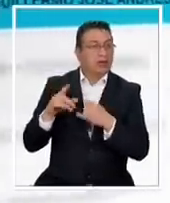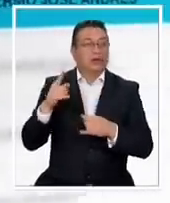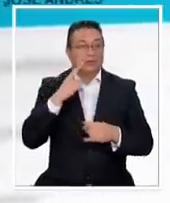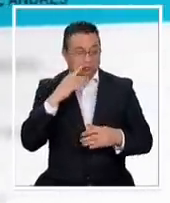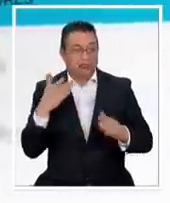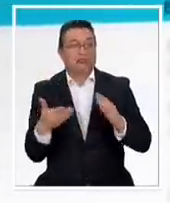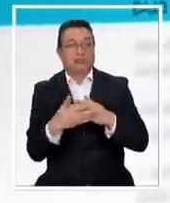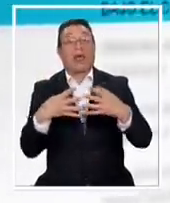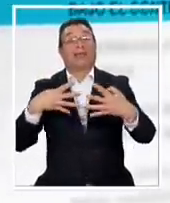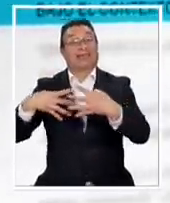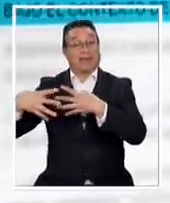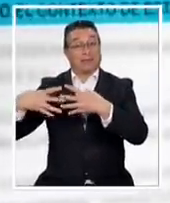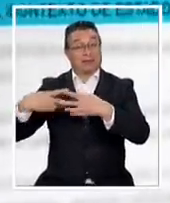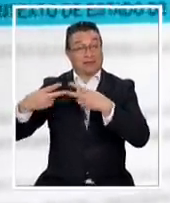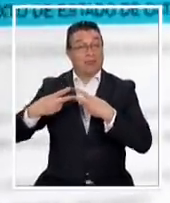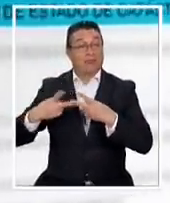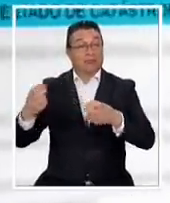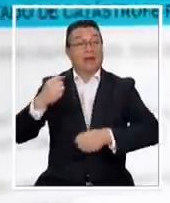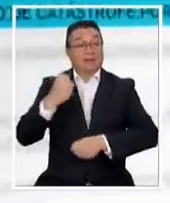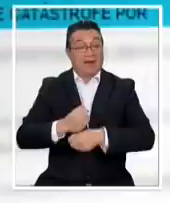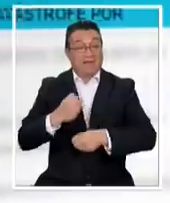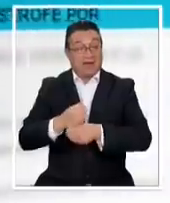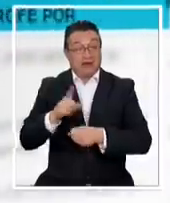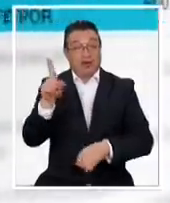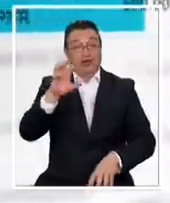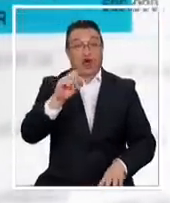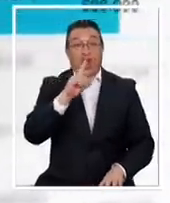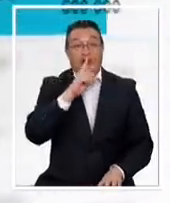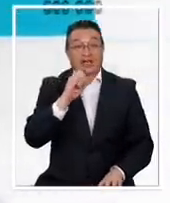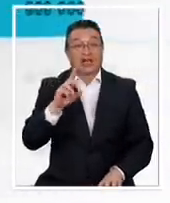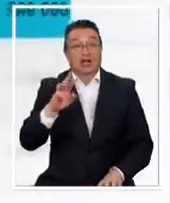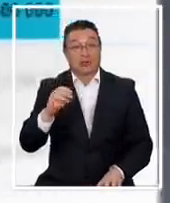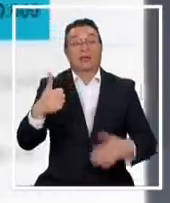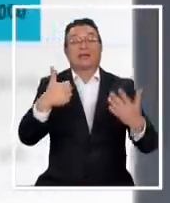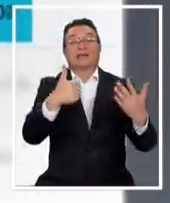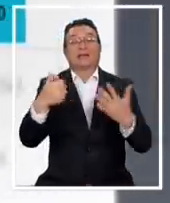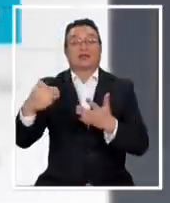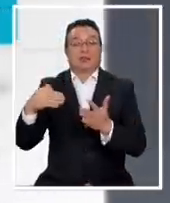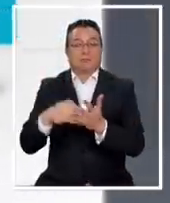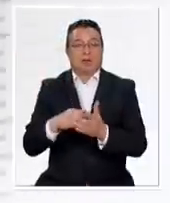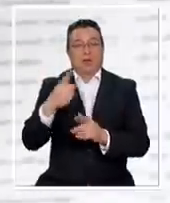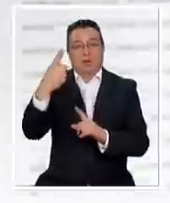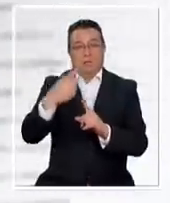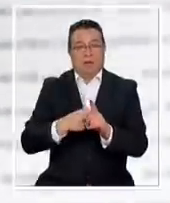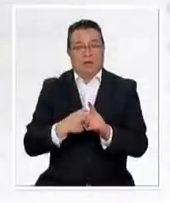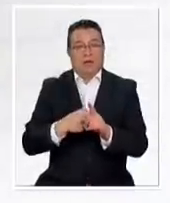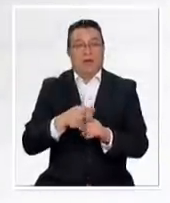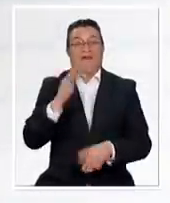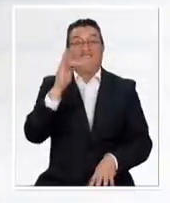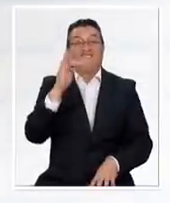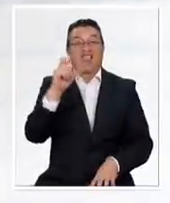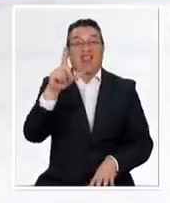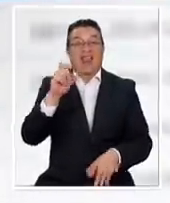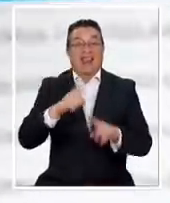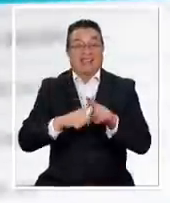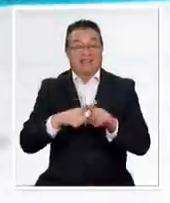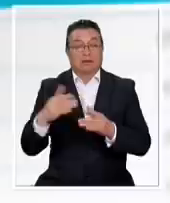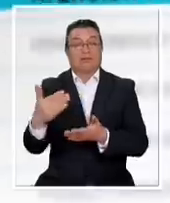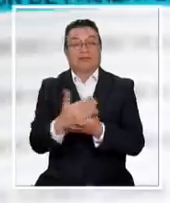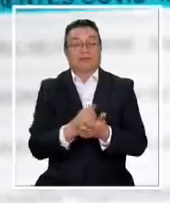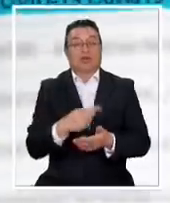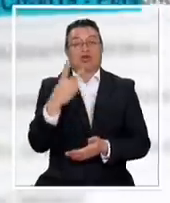portal de transparencia, por su trabajo recibió en el Sotero del Río 600.000 pesos mensuales. En el Félix Bulnes su renta fue